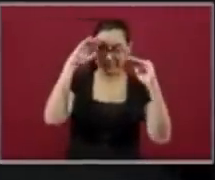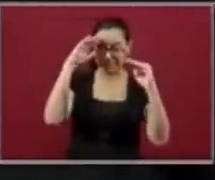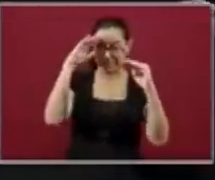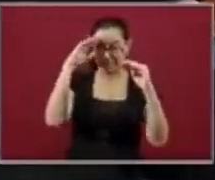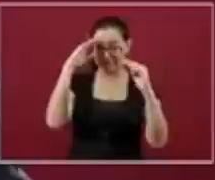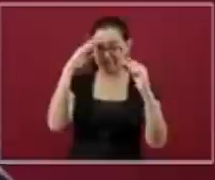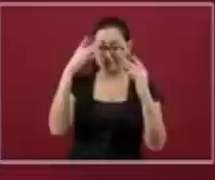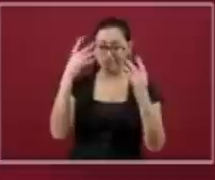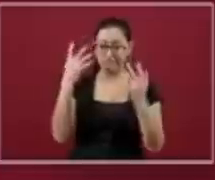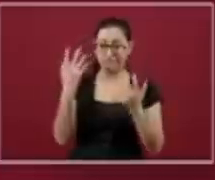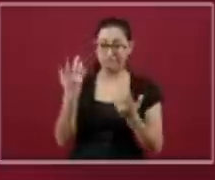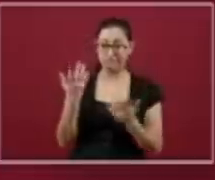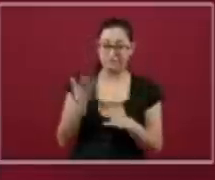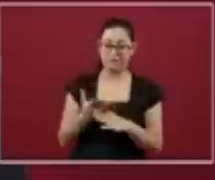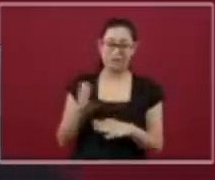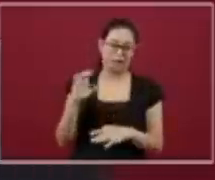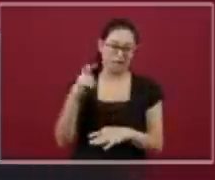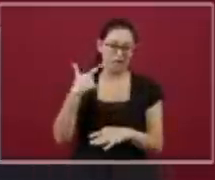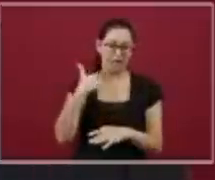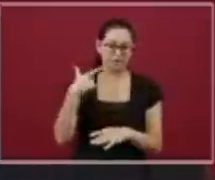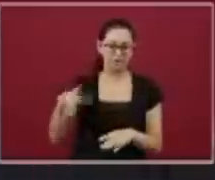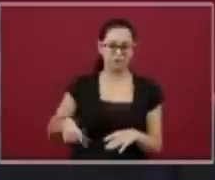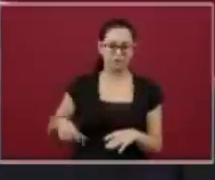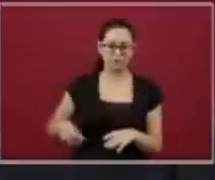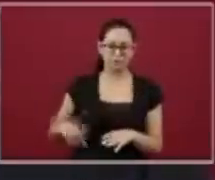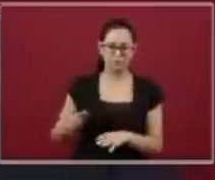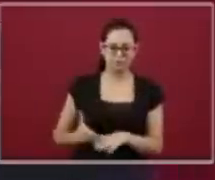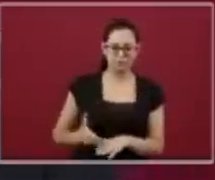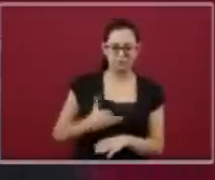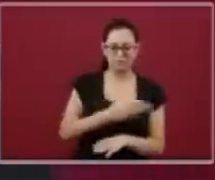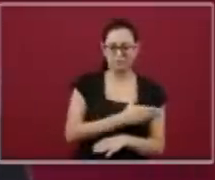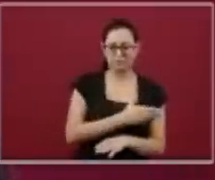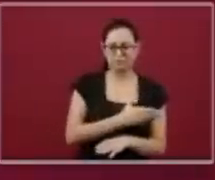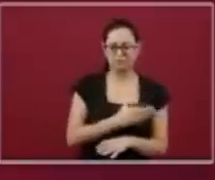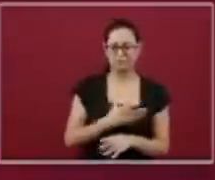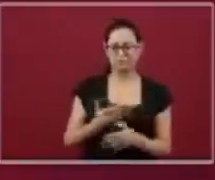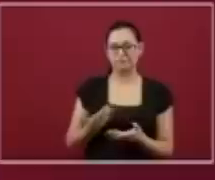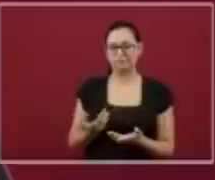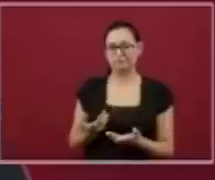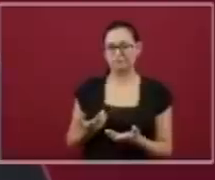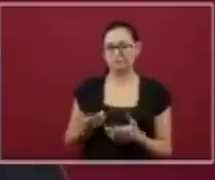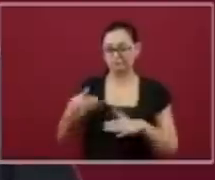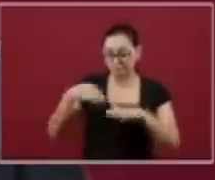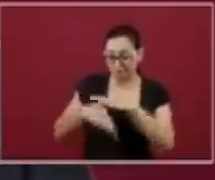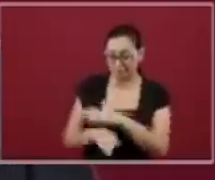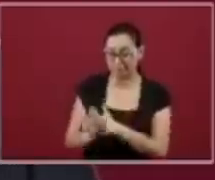en el gobierno anterior de que se terminaba el metro